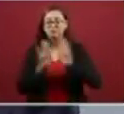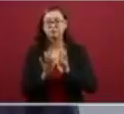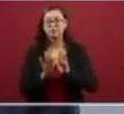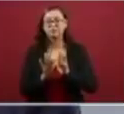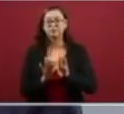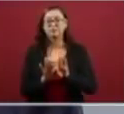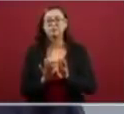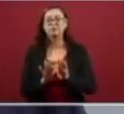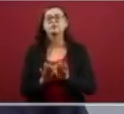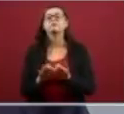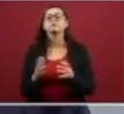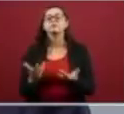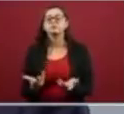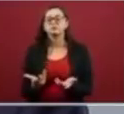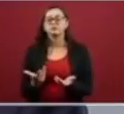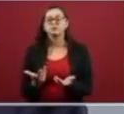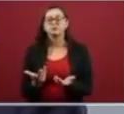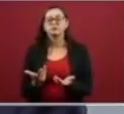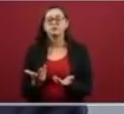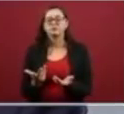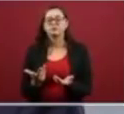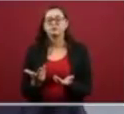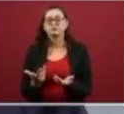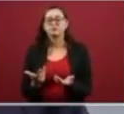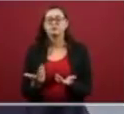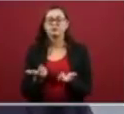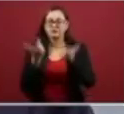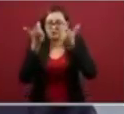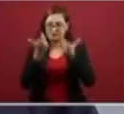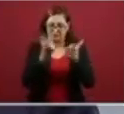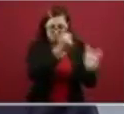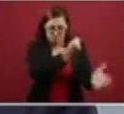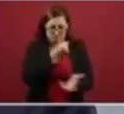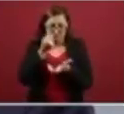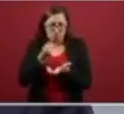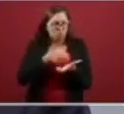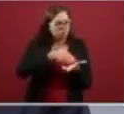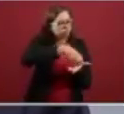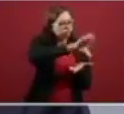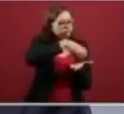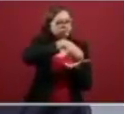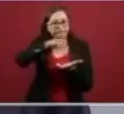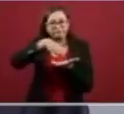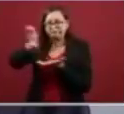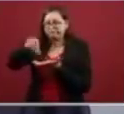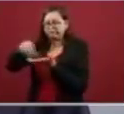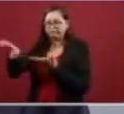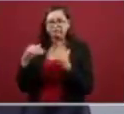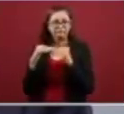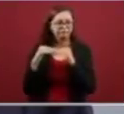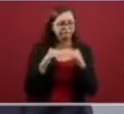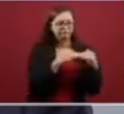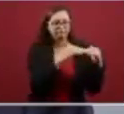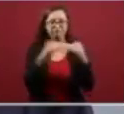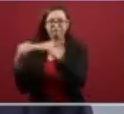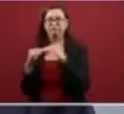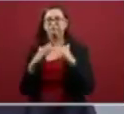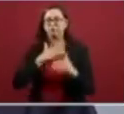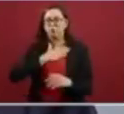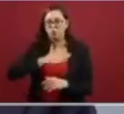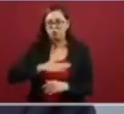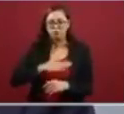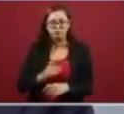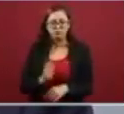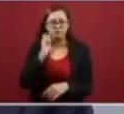es menos injusta la distribución del ingreso, es decir, hay más